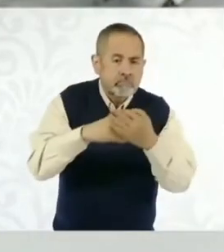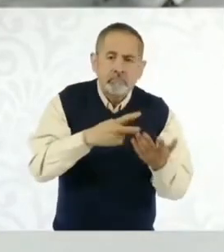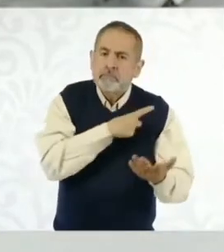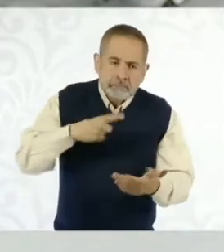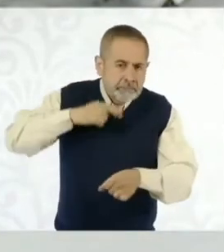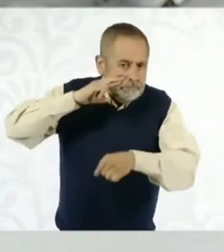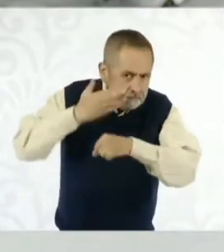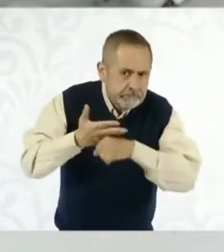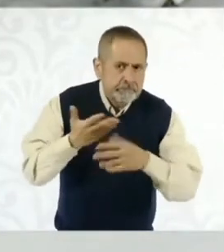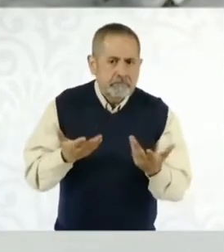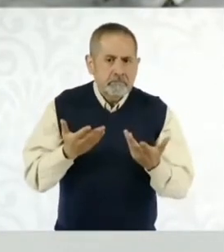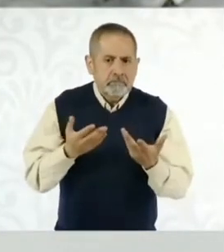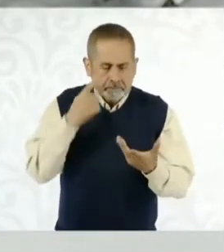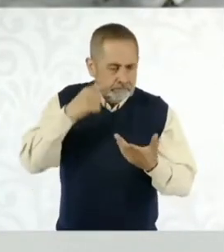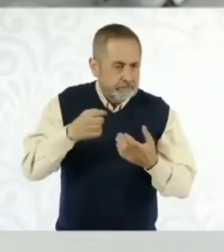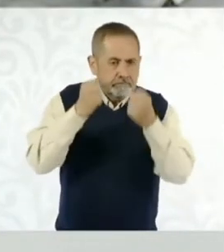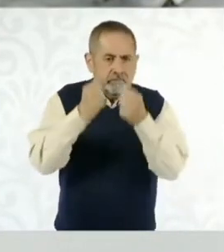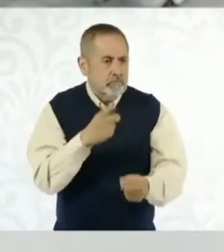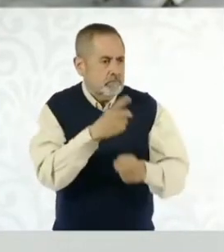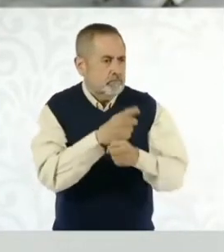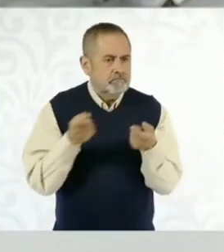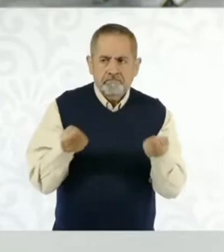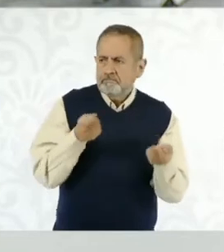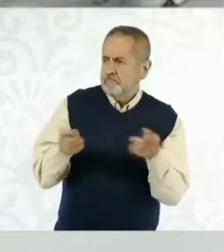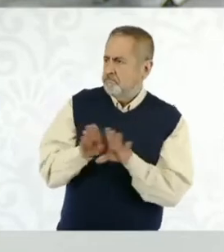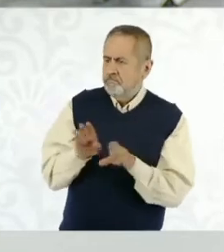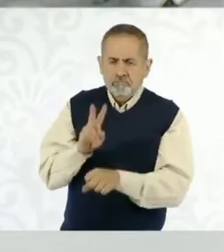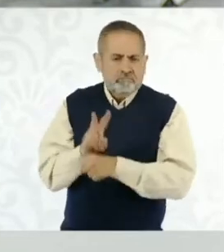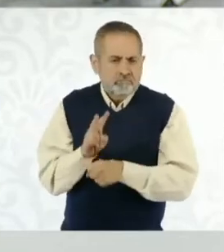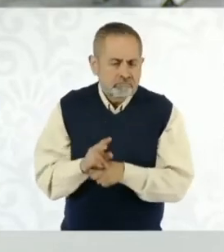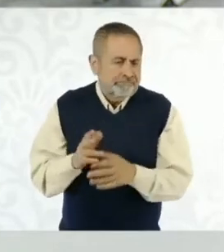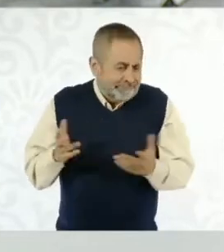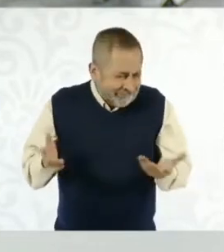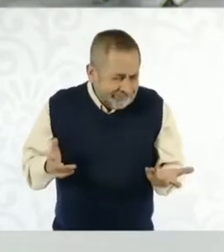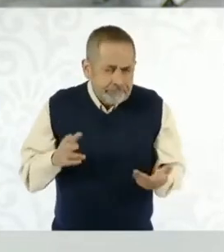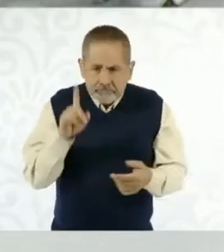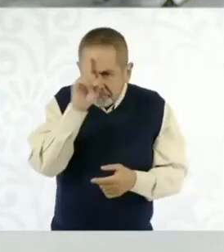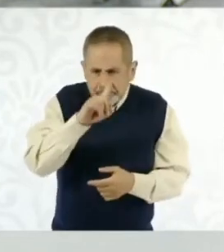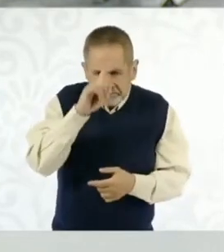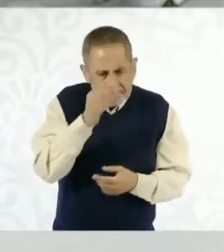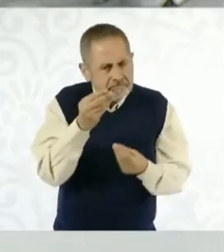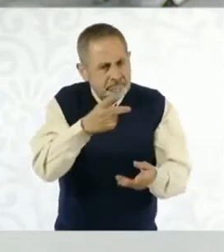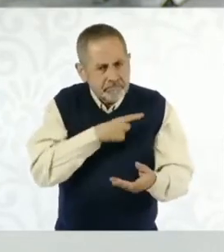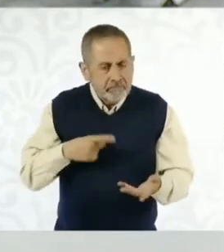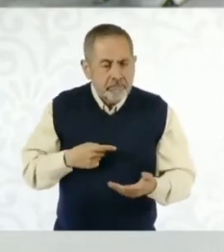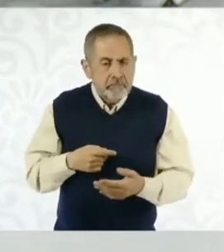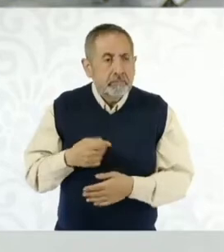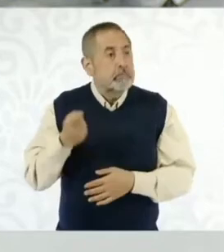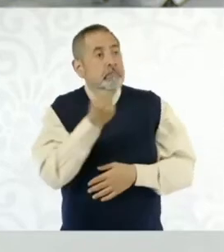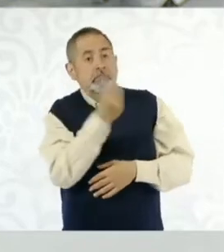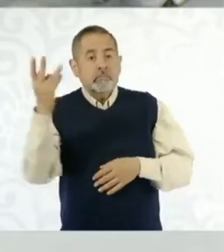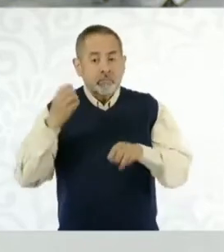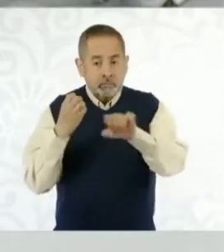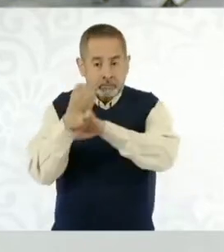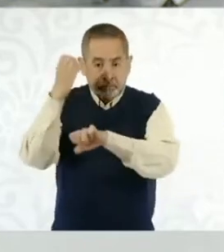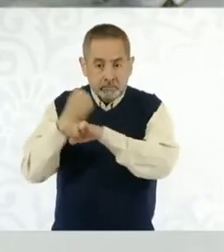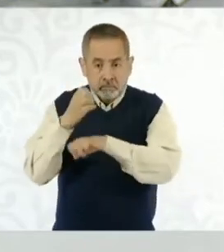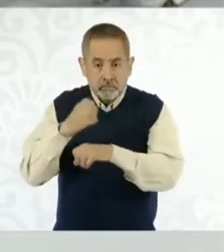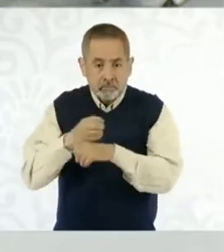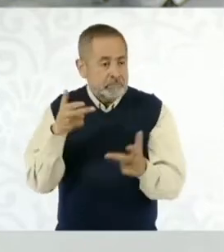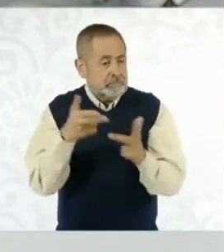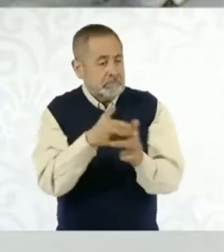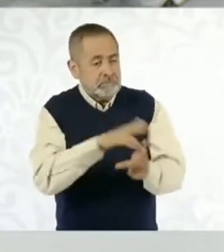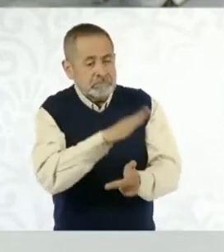que asuman la responsabilidad de la conducción de seguridad. Hay estados con menos delitos que a lo